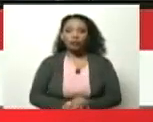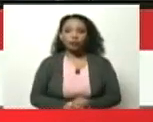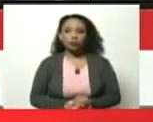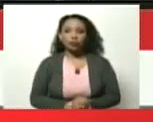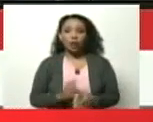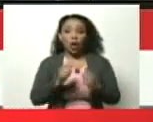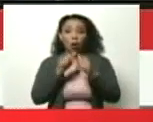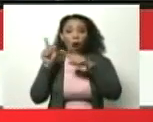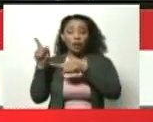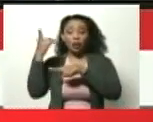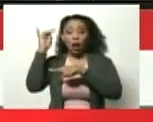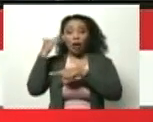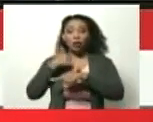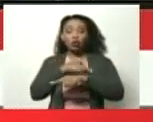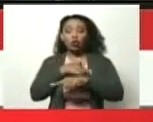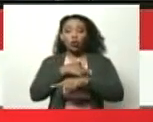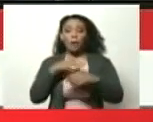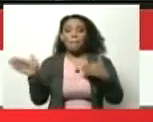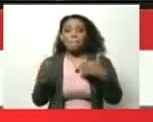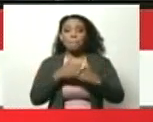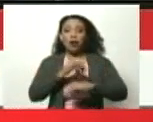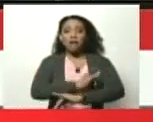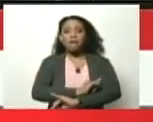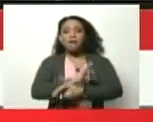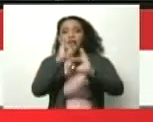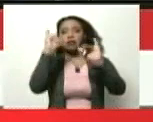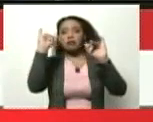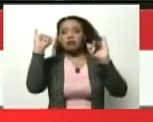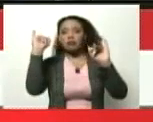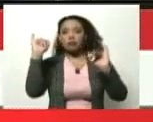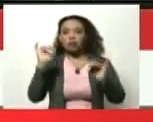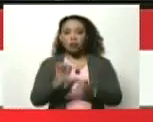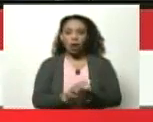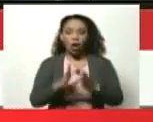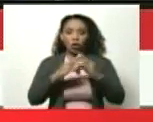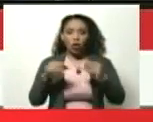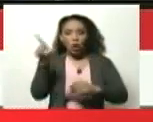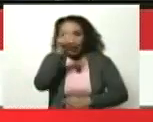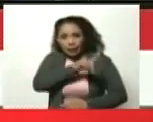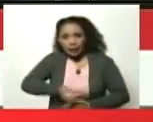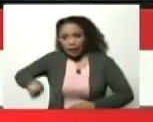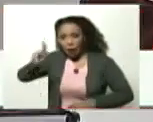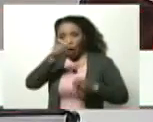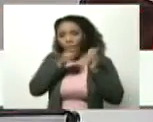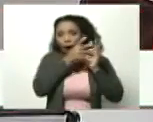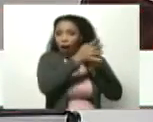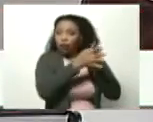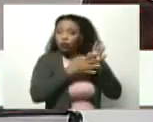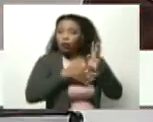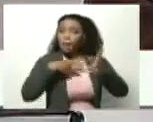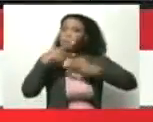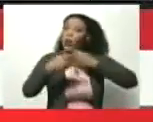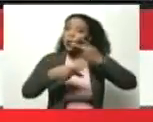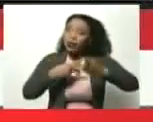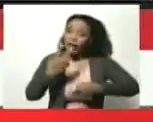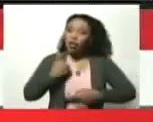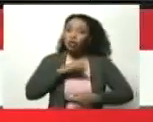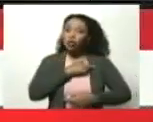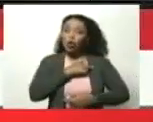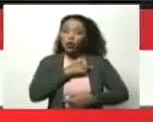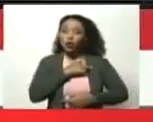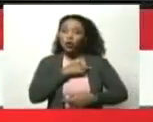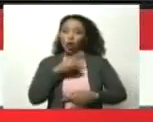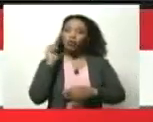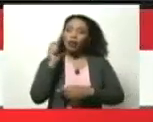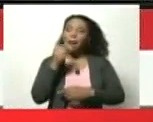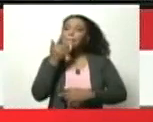eso tendríamos nosotros cerrado todo el círculo de las estructuras políticas y nos quedaría la tarea